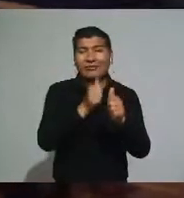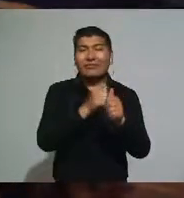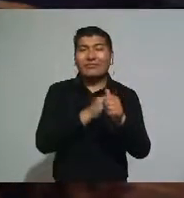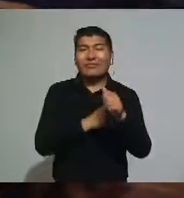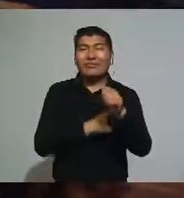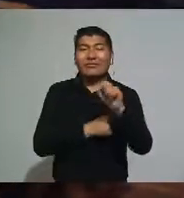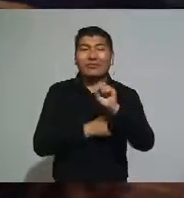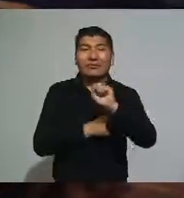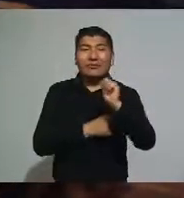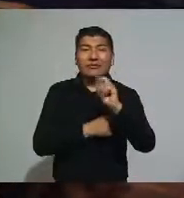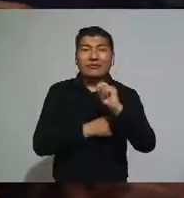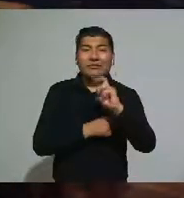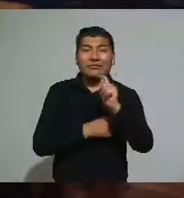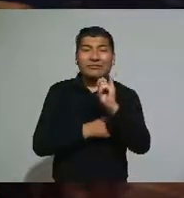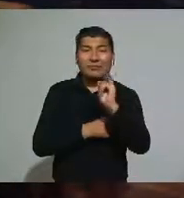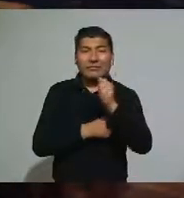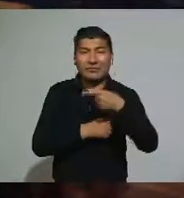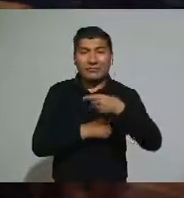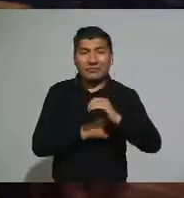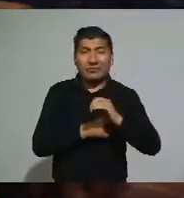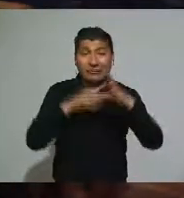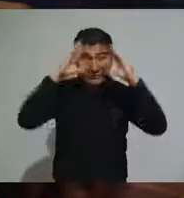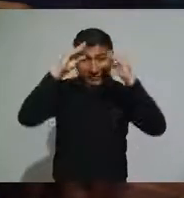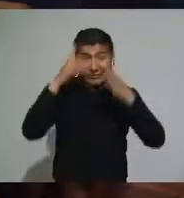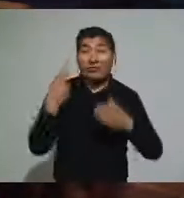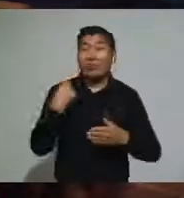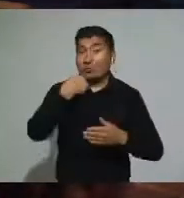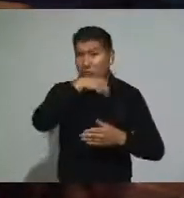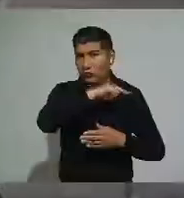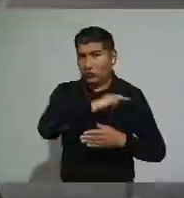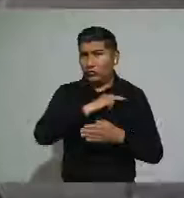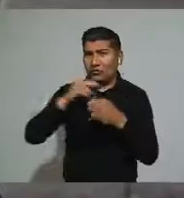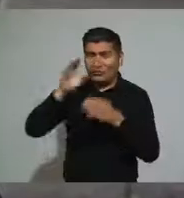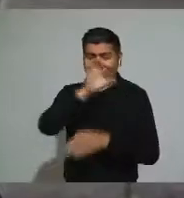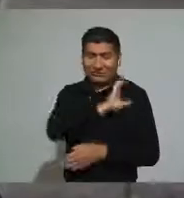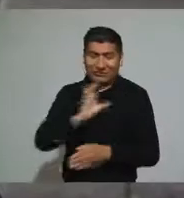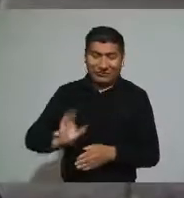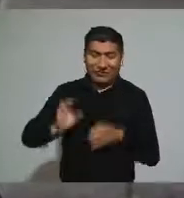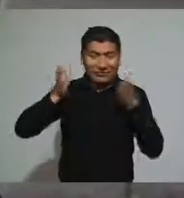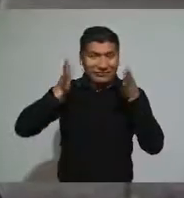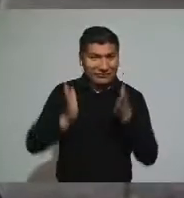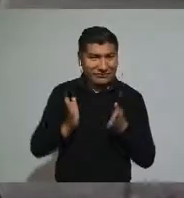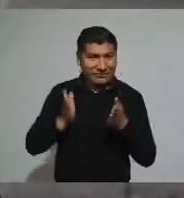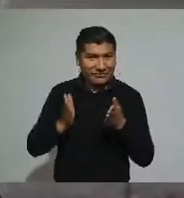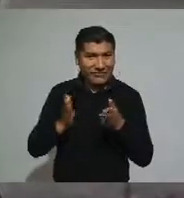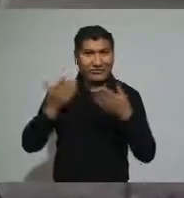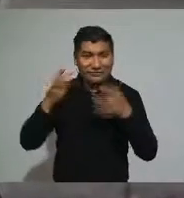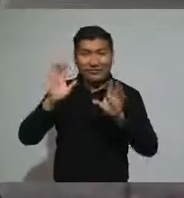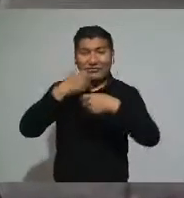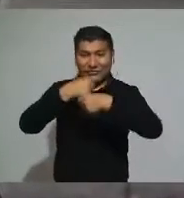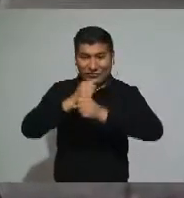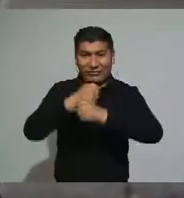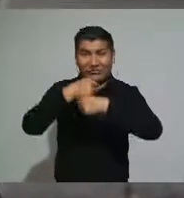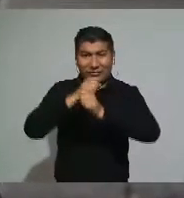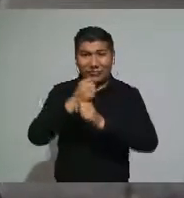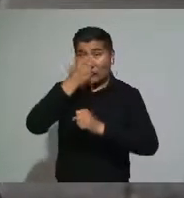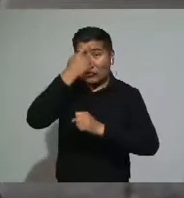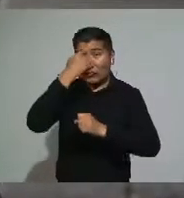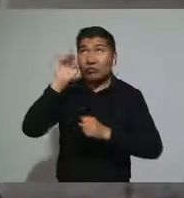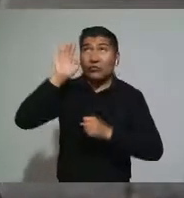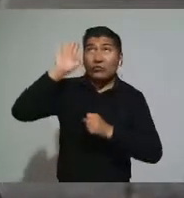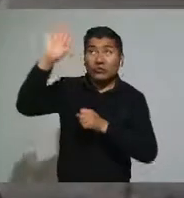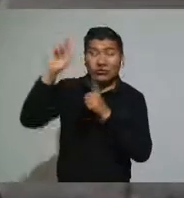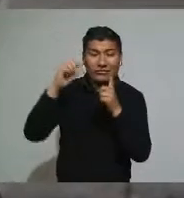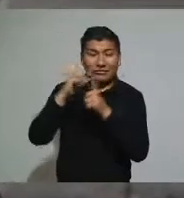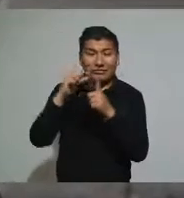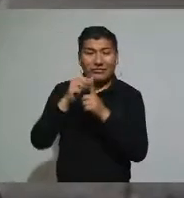enseña: nosotros los cristianos hemos sido generados por medio de la palabra